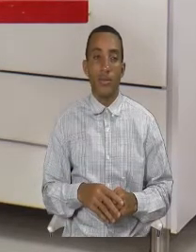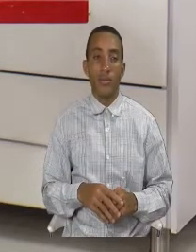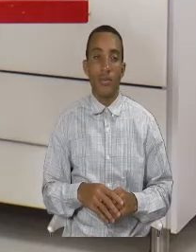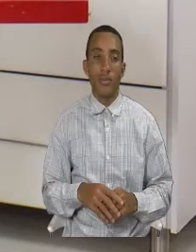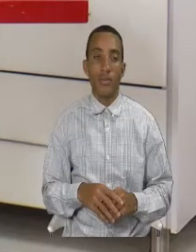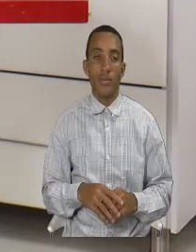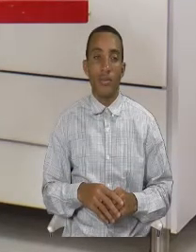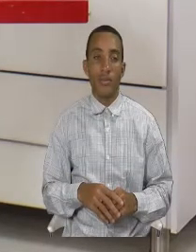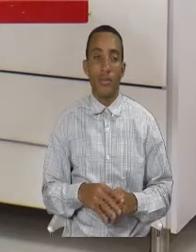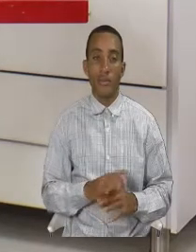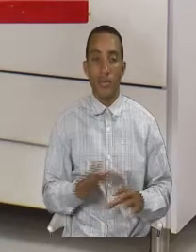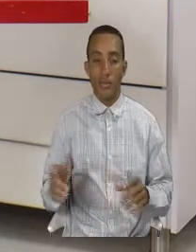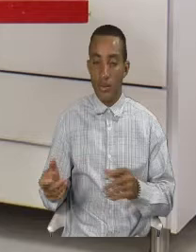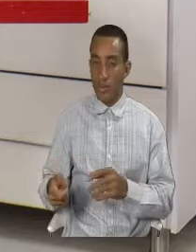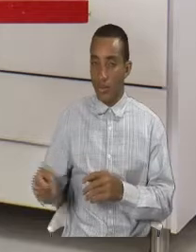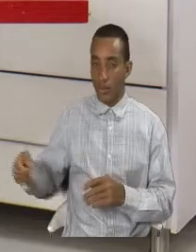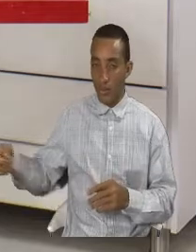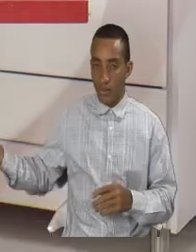Vamos a retirar esto